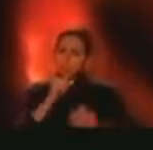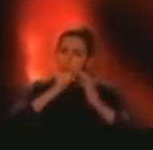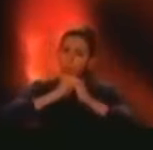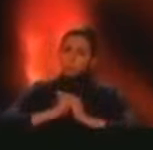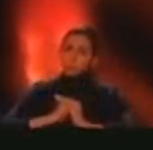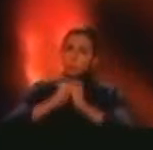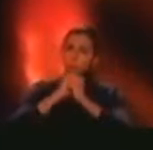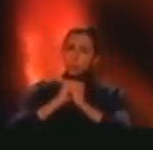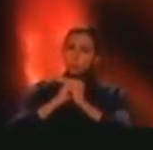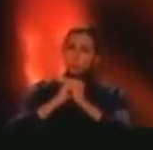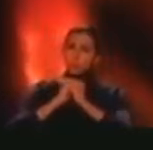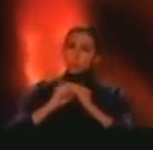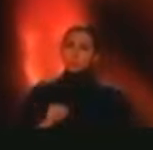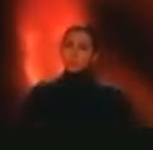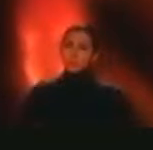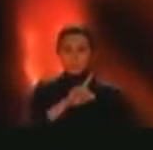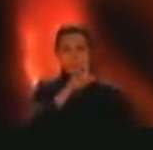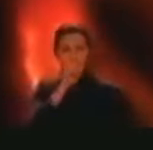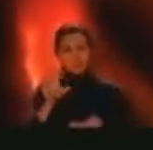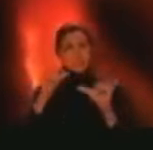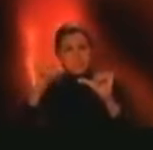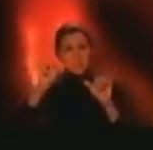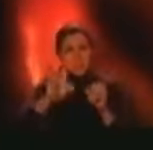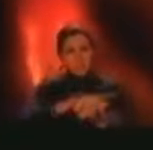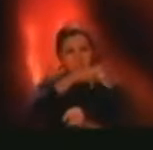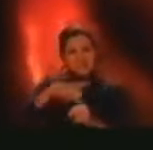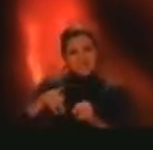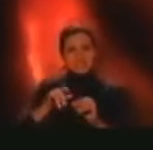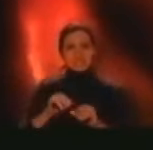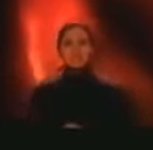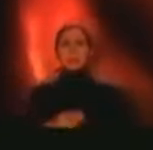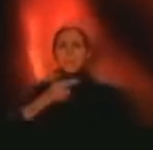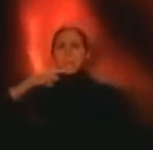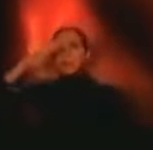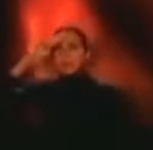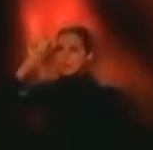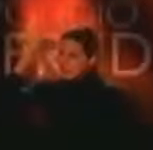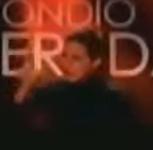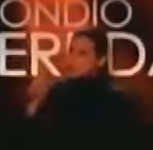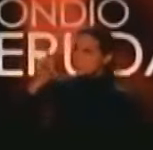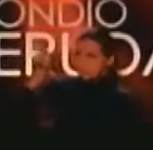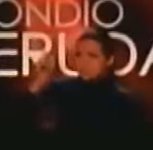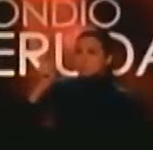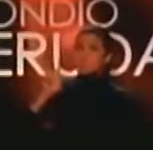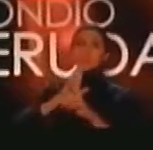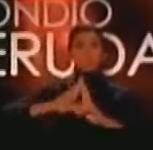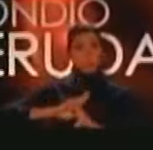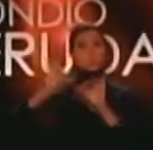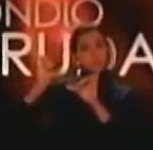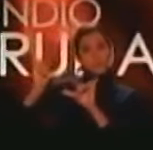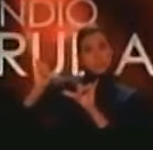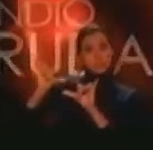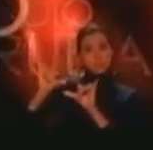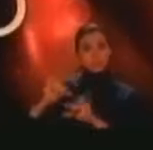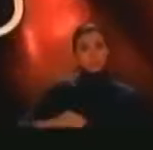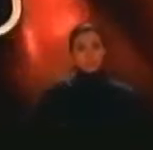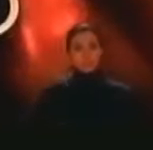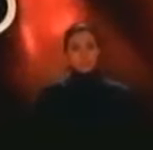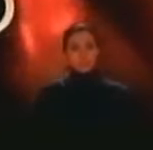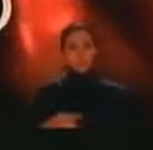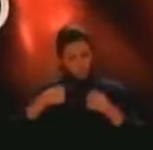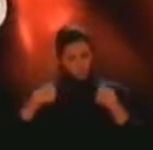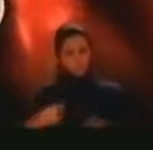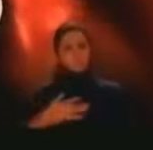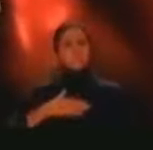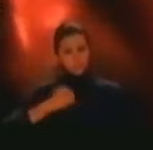Orando aquella pregunta de Neruda: Padre, ¿eres tú? Y me respondió el mismo Neruda desde el